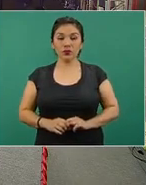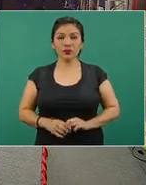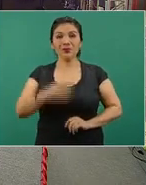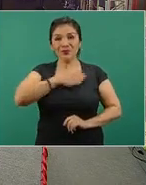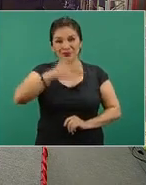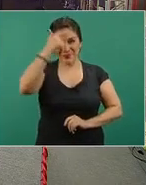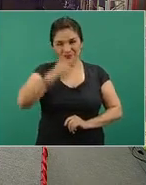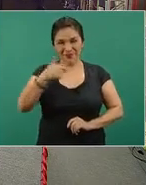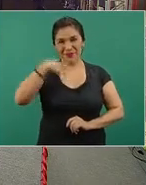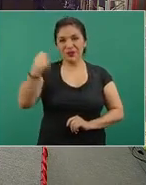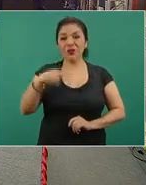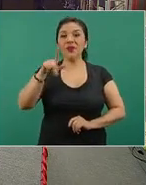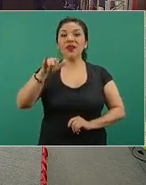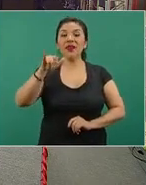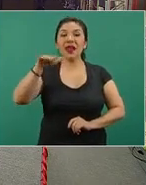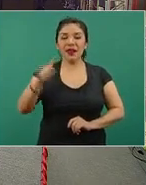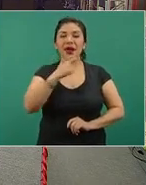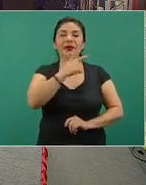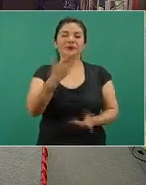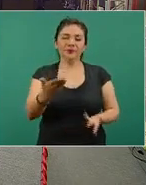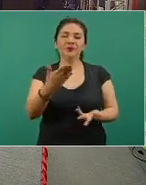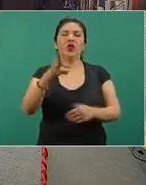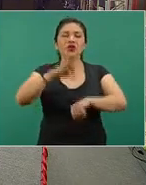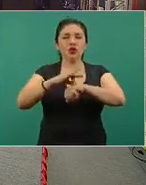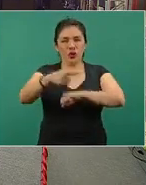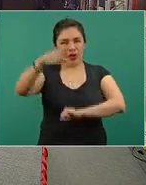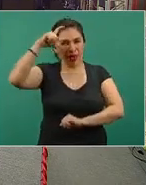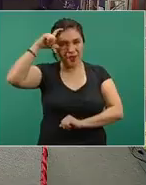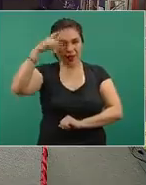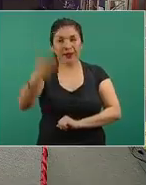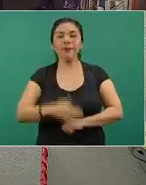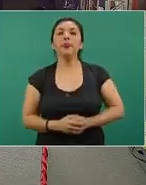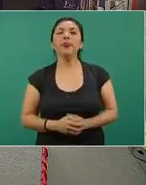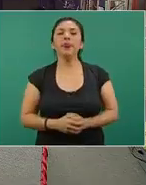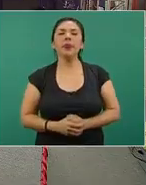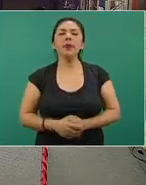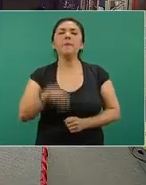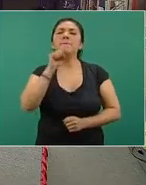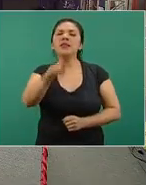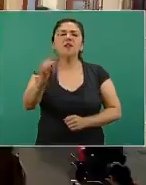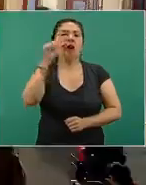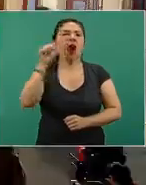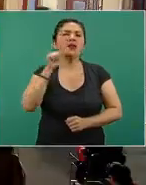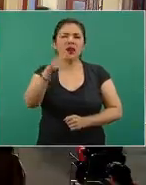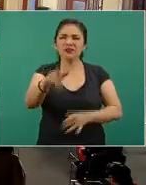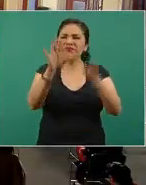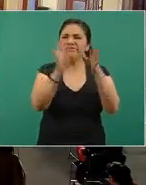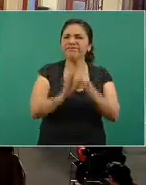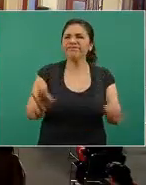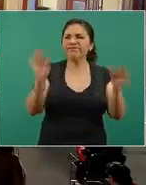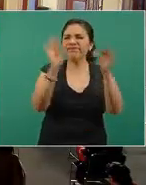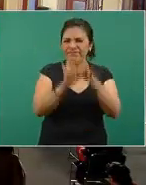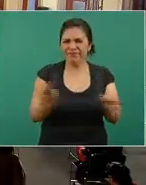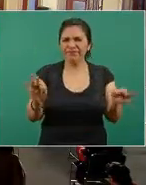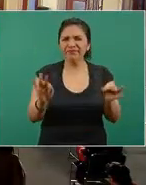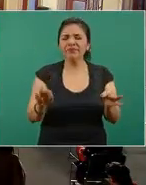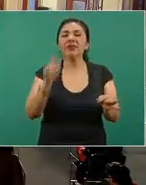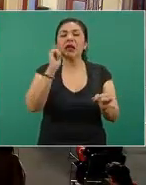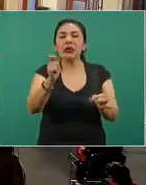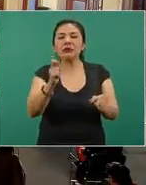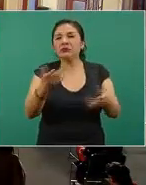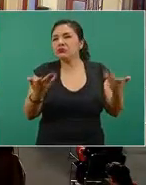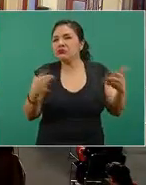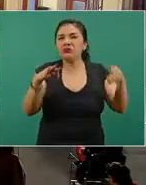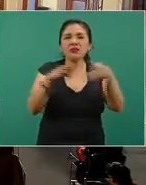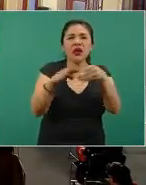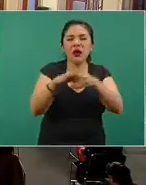Buenas noches, Liliana Noble, de Pulso Saludable. Doctor Gatell, con base en lo que ayer platicaba usted, de que alrededor